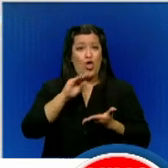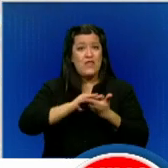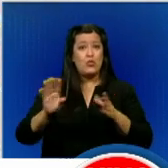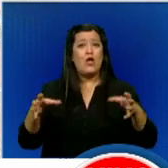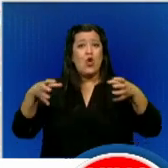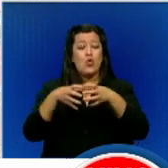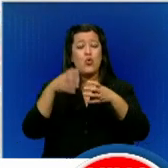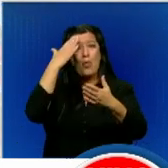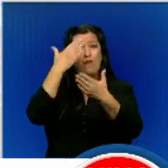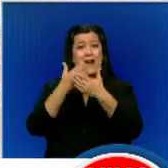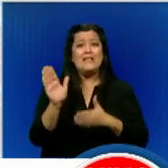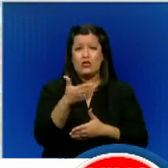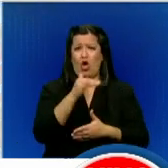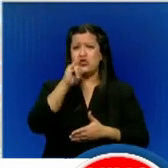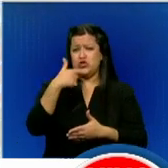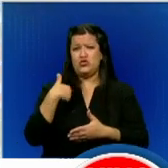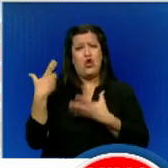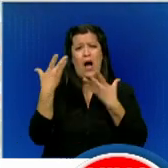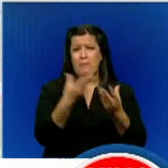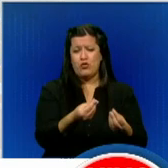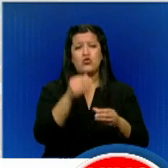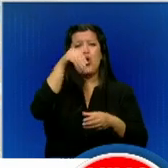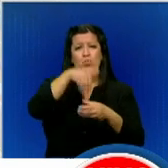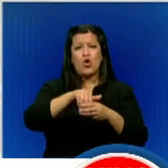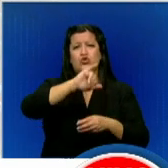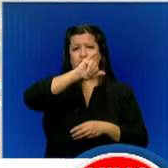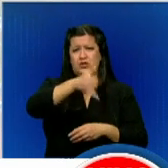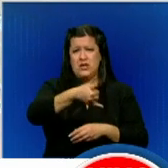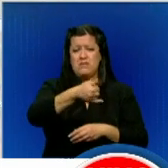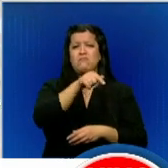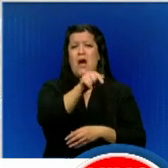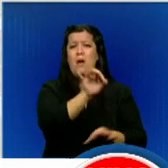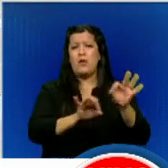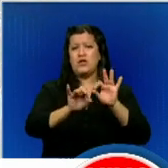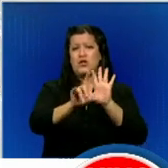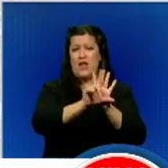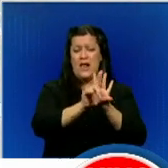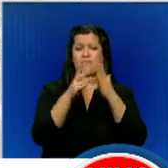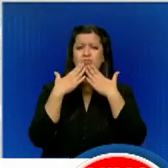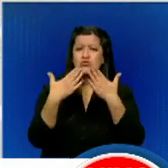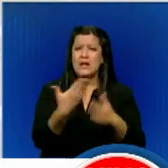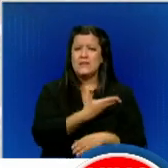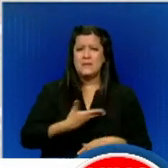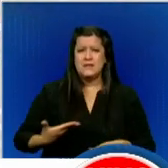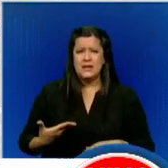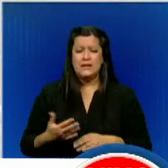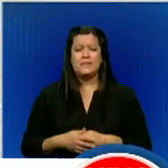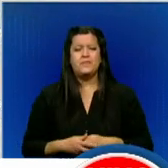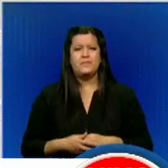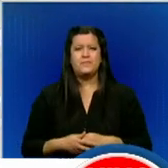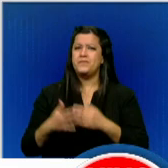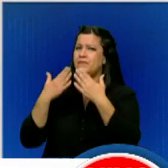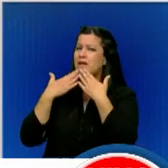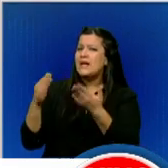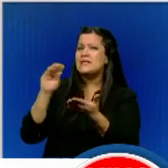frente de todo voy a acompañar con mi voto favorable a este proyecto muchas gracias presidente gracias